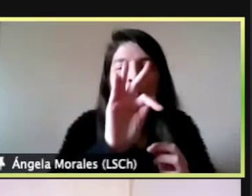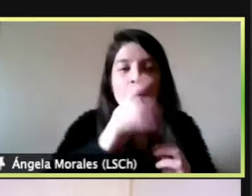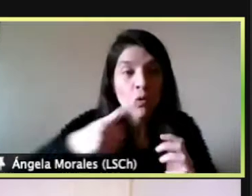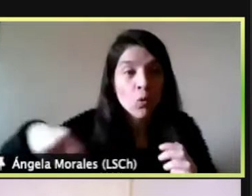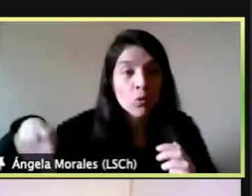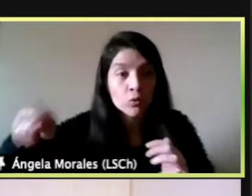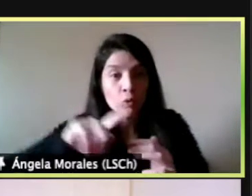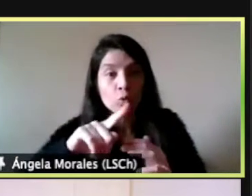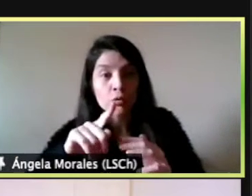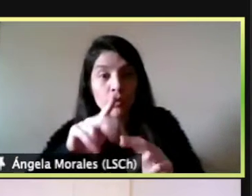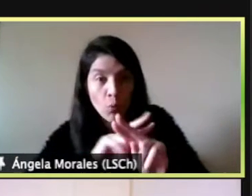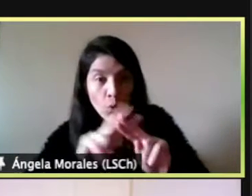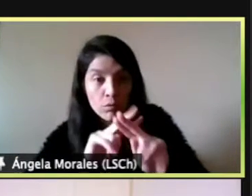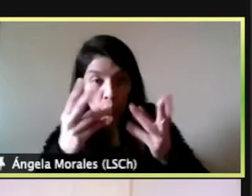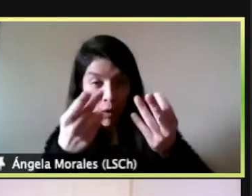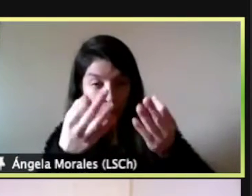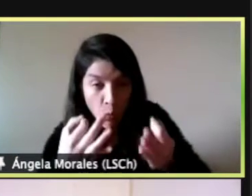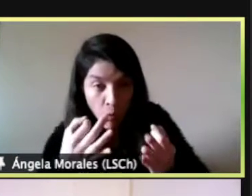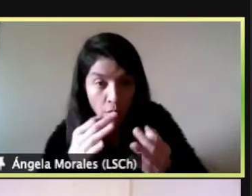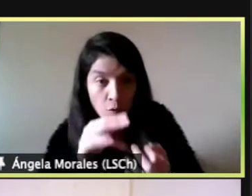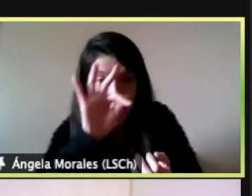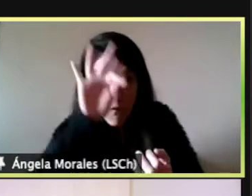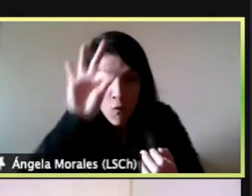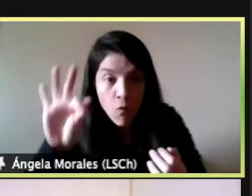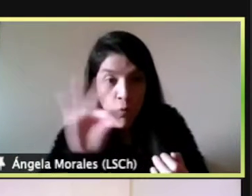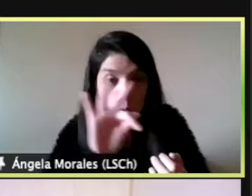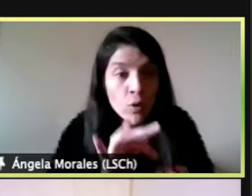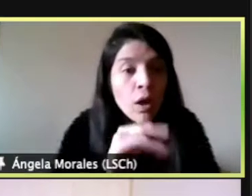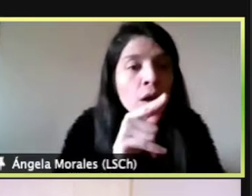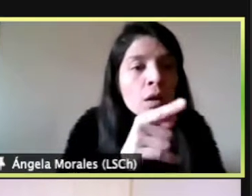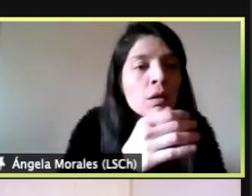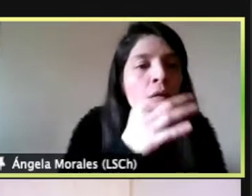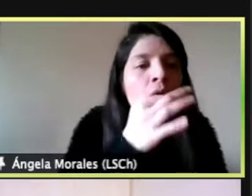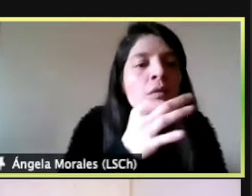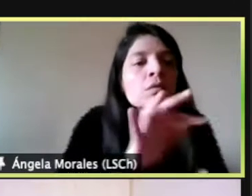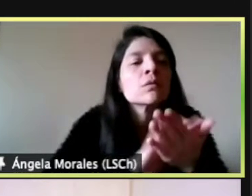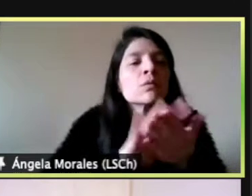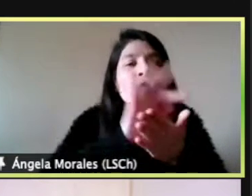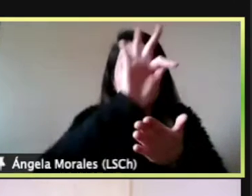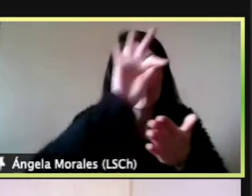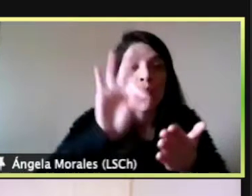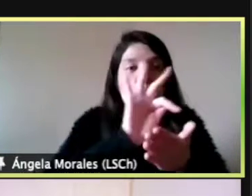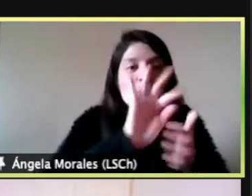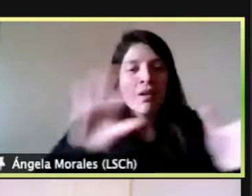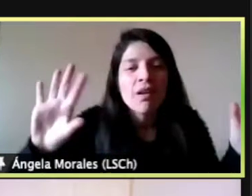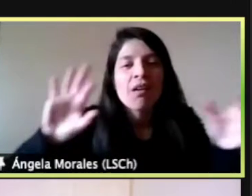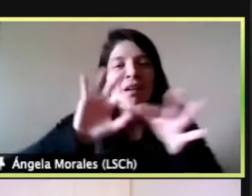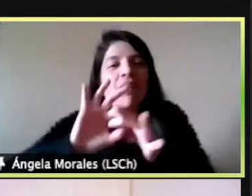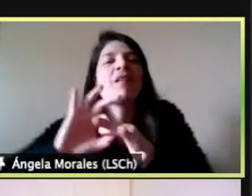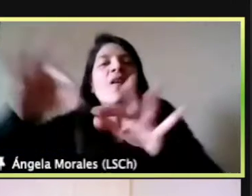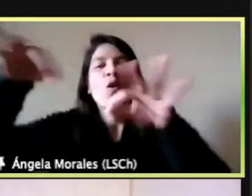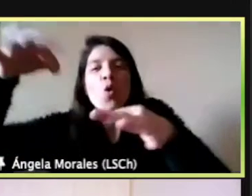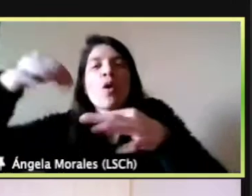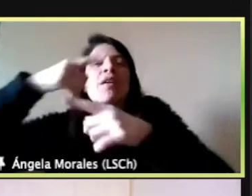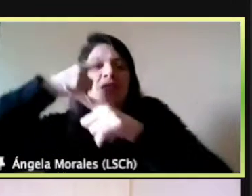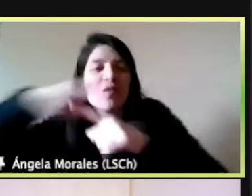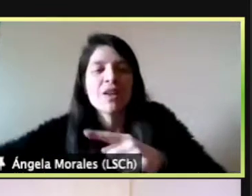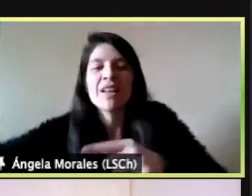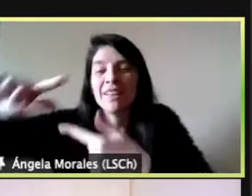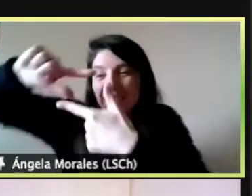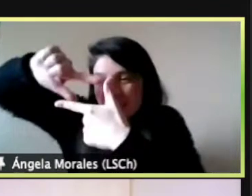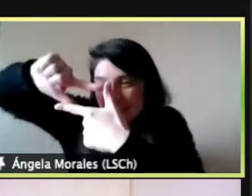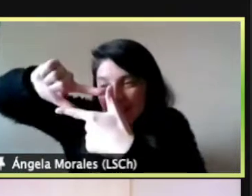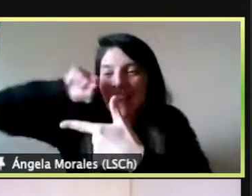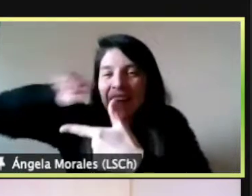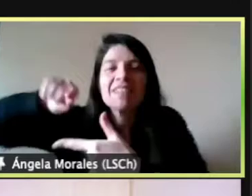la referencia a una hoja distinta y a una celda en esa hoja distinta que estoy considerando. Por lo tanto, acá